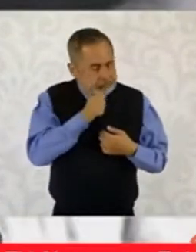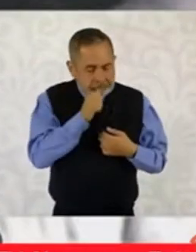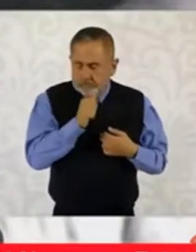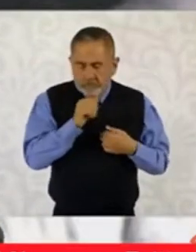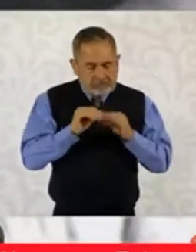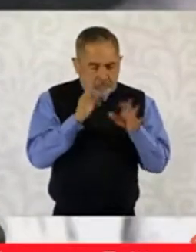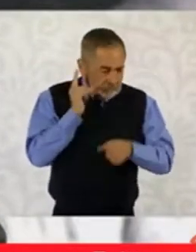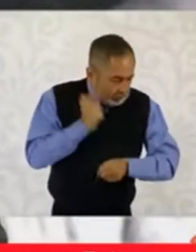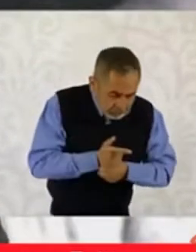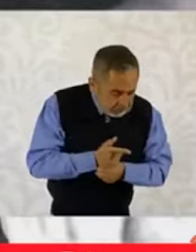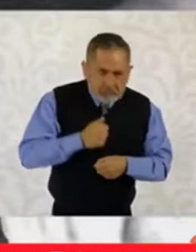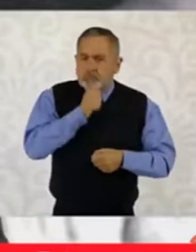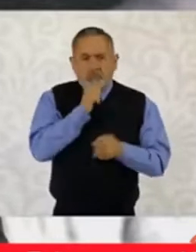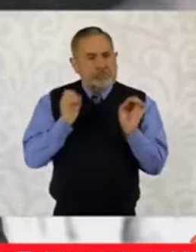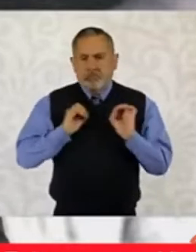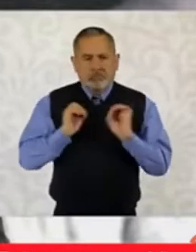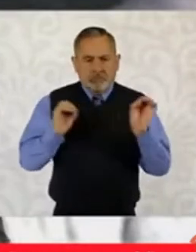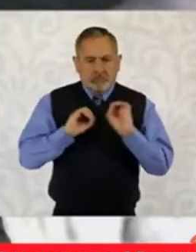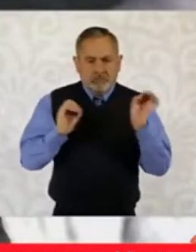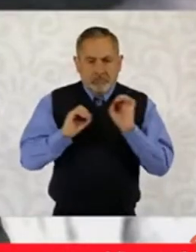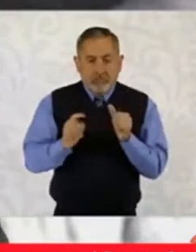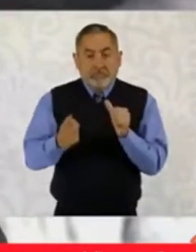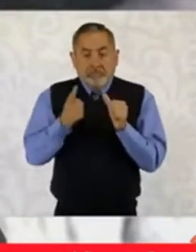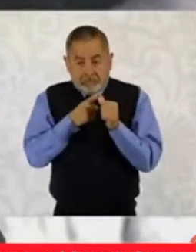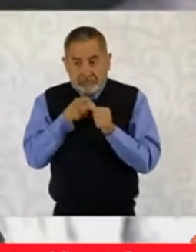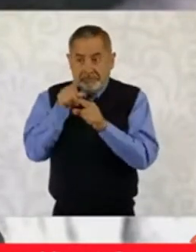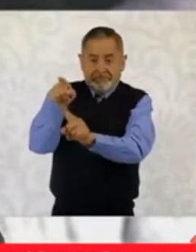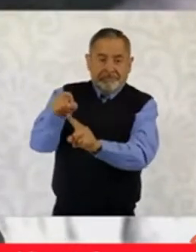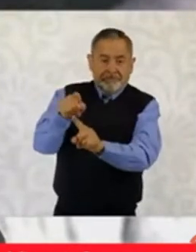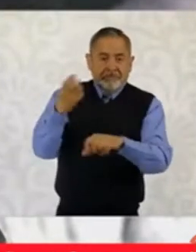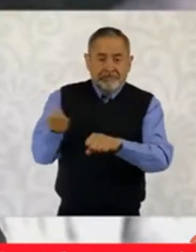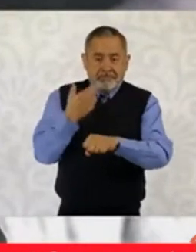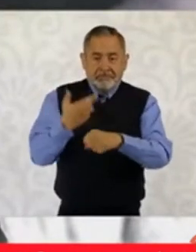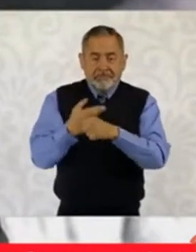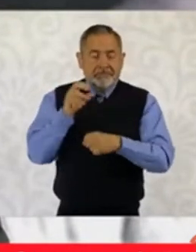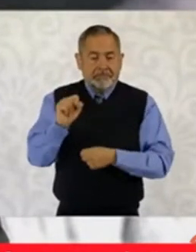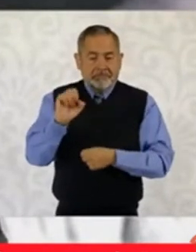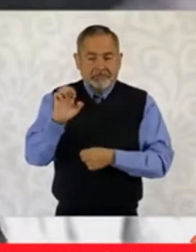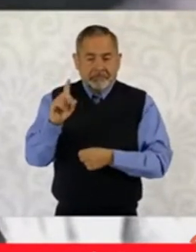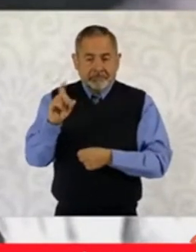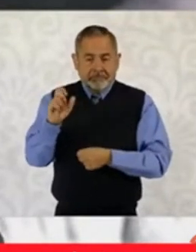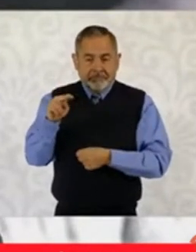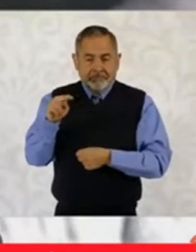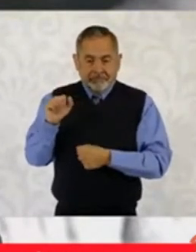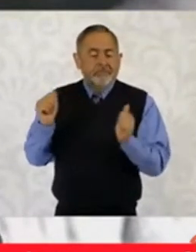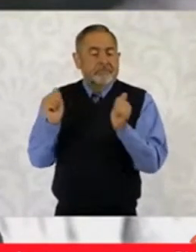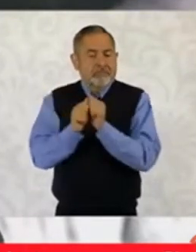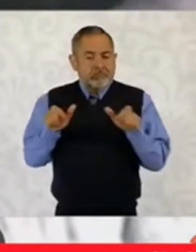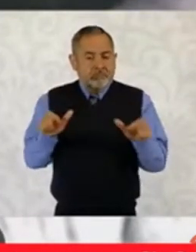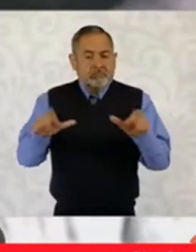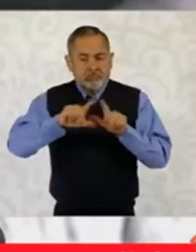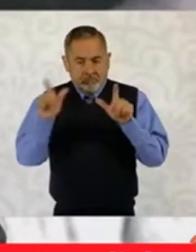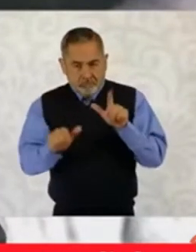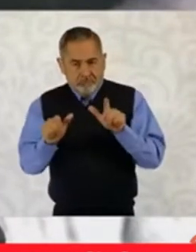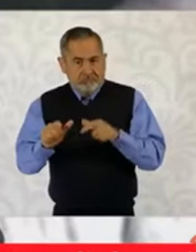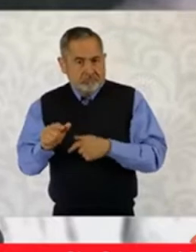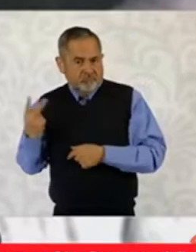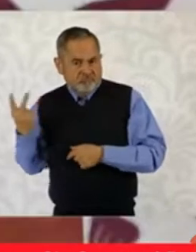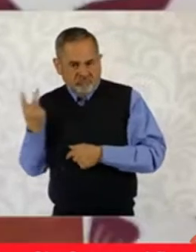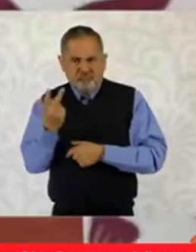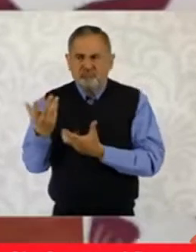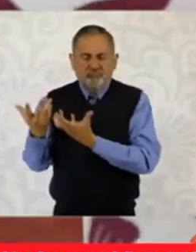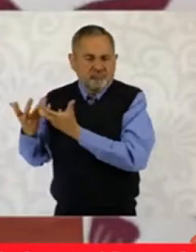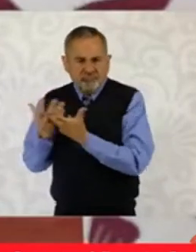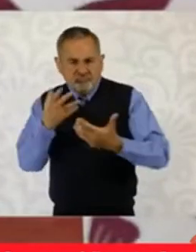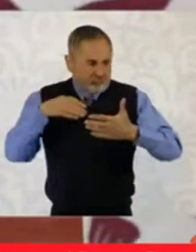tenemos confirmado. Lo que sí es en la primera operación que hizo la Secretaría de la Defensa Nacional, junto con la Guardia Nacional, que había